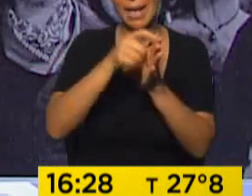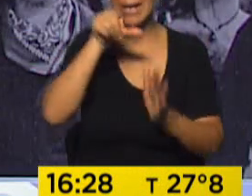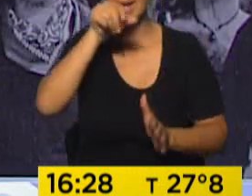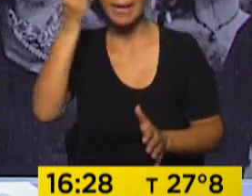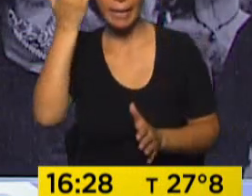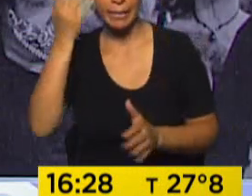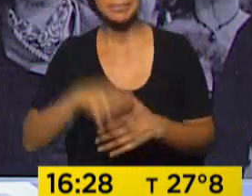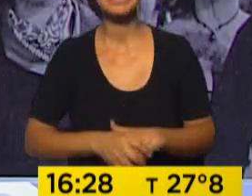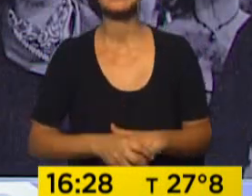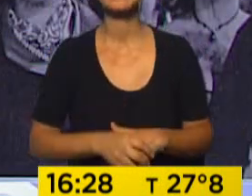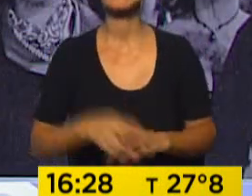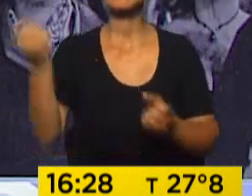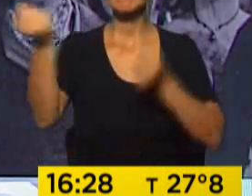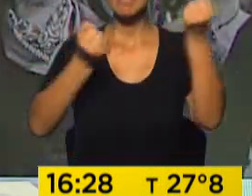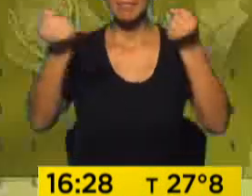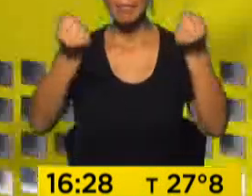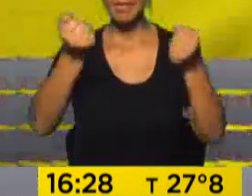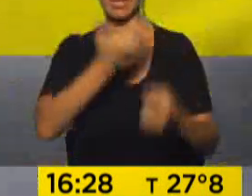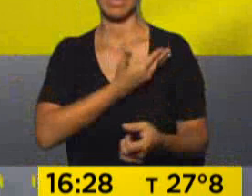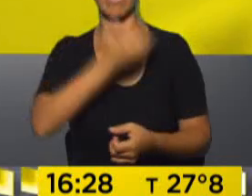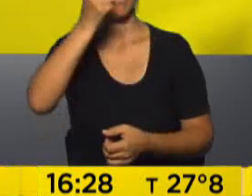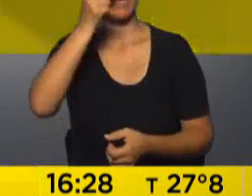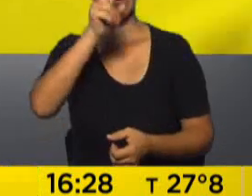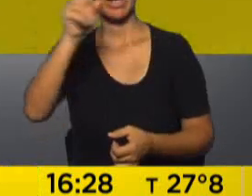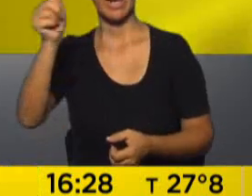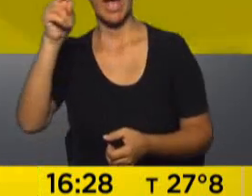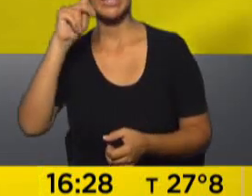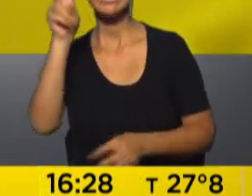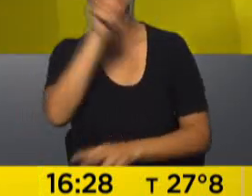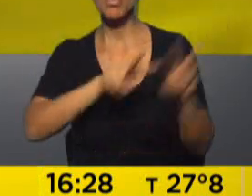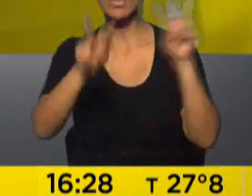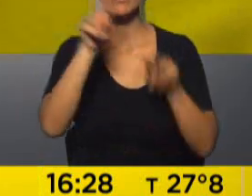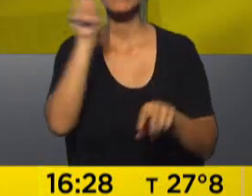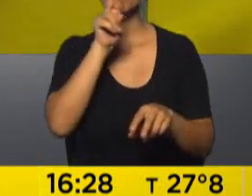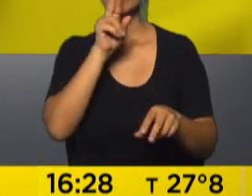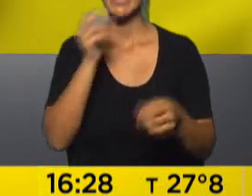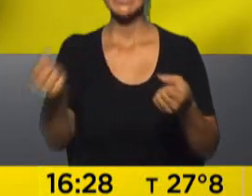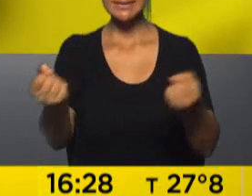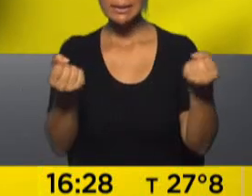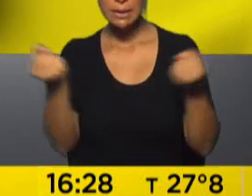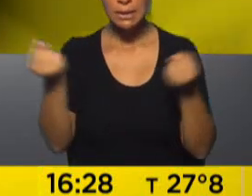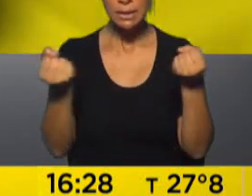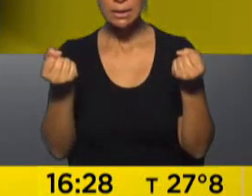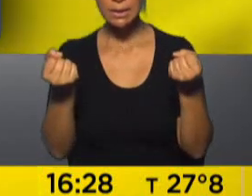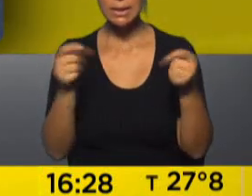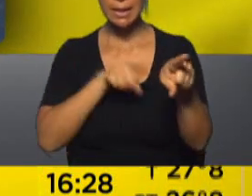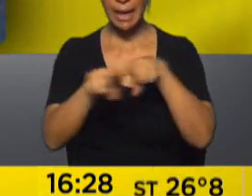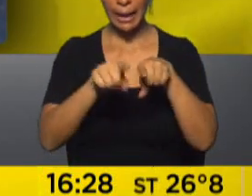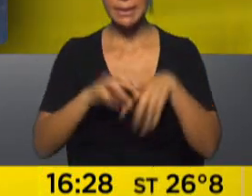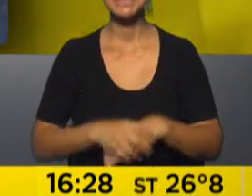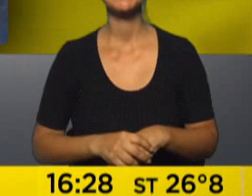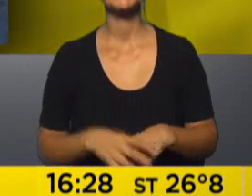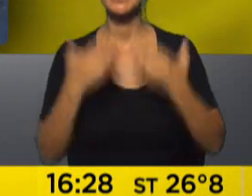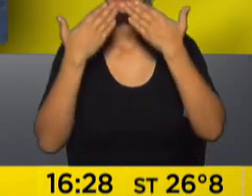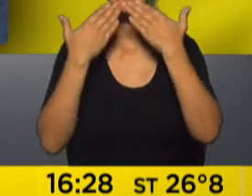escudería Ferrari busca pilotos mujeres. La Fórmula 1 empezará a abrir sus puertas a las mujeres gracias a la iniciativa de